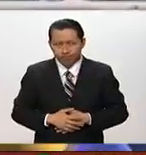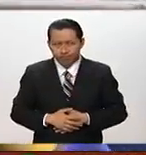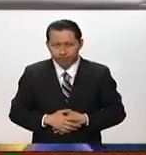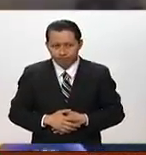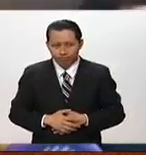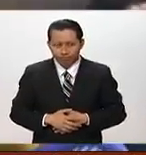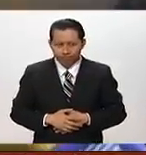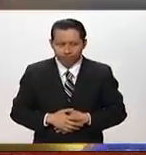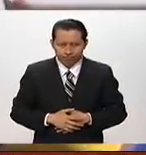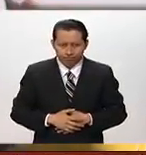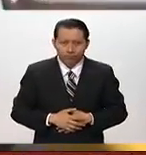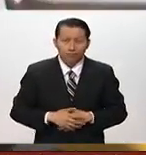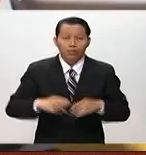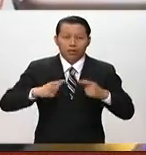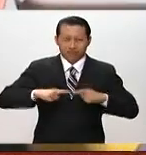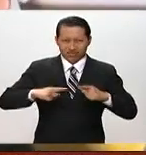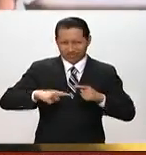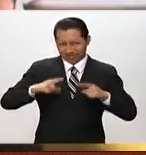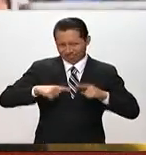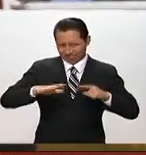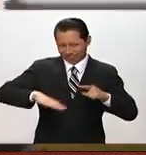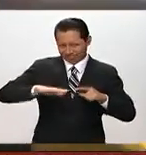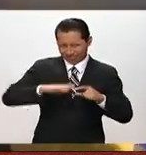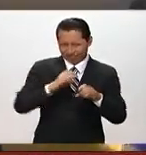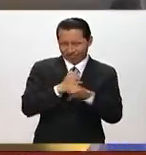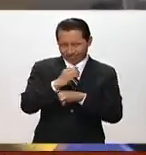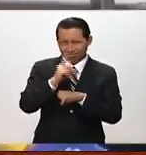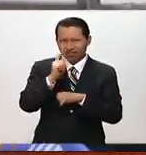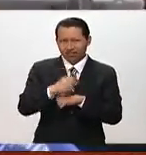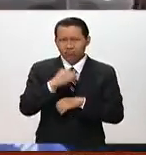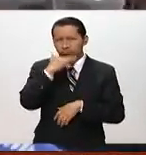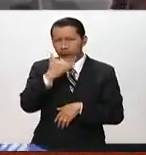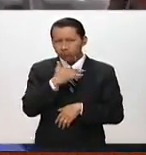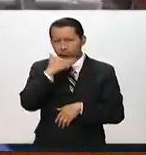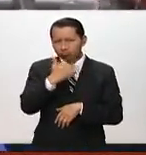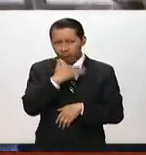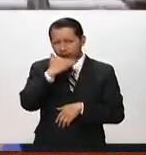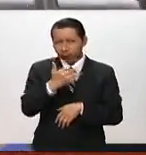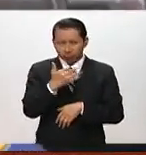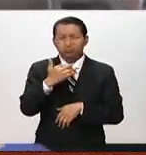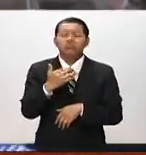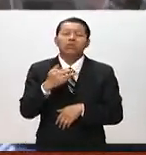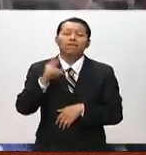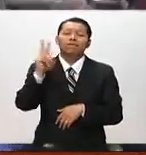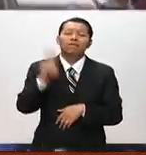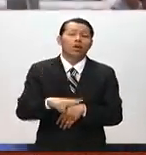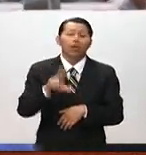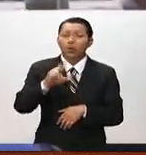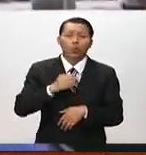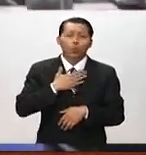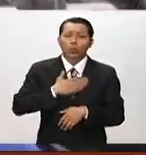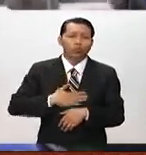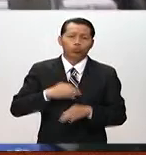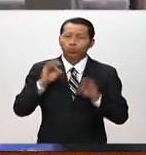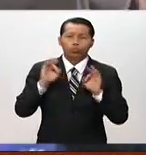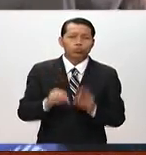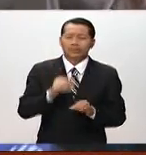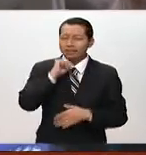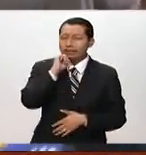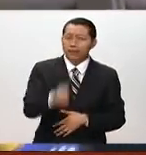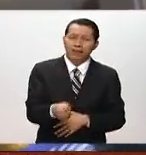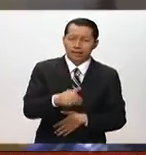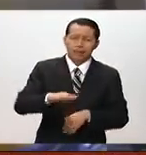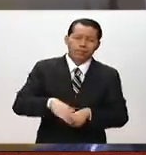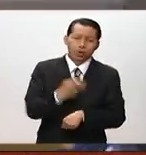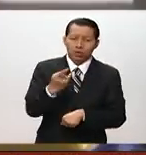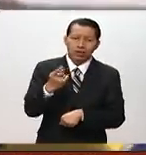La Fiscalía General del Estado es un brazo de la corrupción, no un brazo de la justicia. La Fiscalía General del Estado no